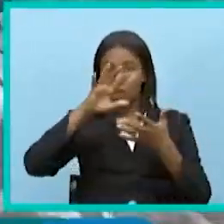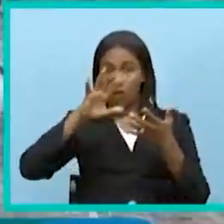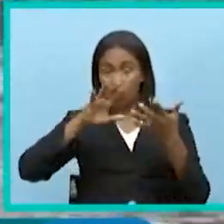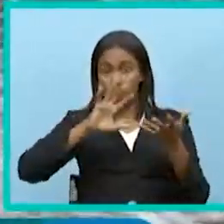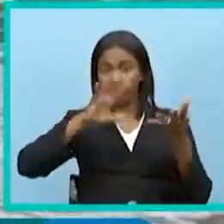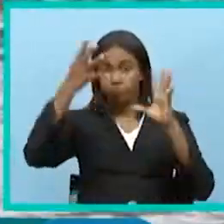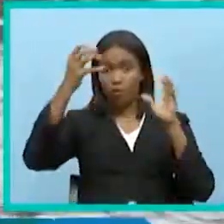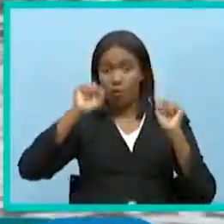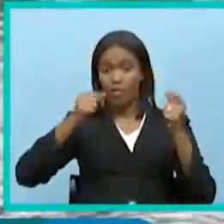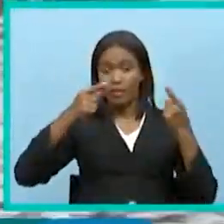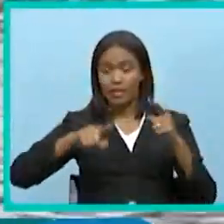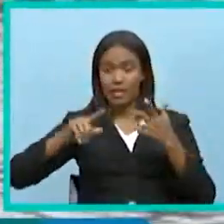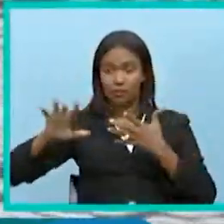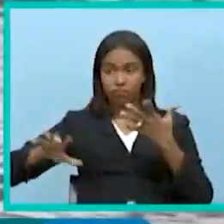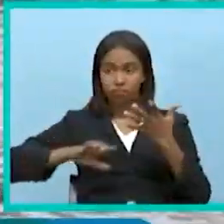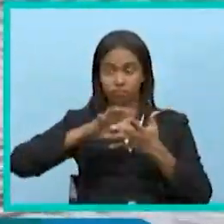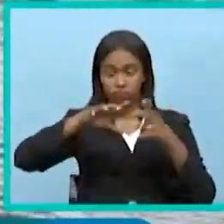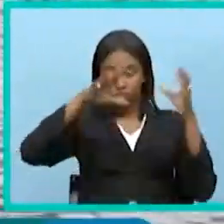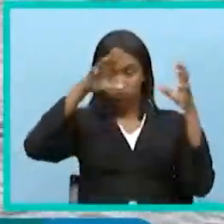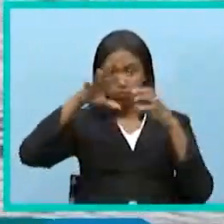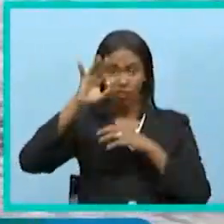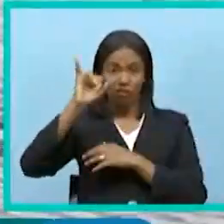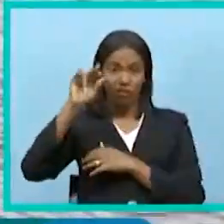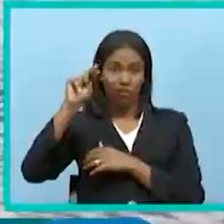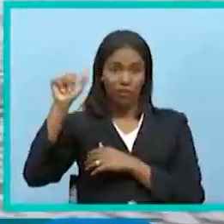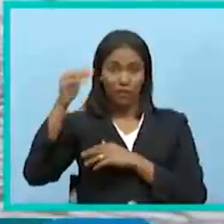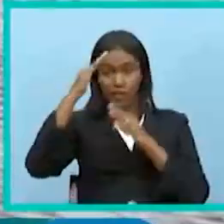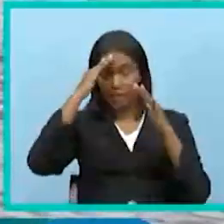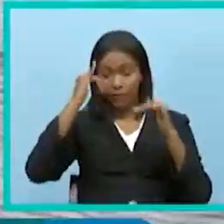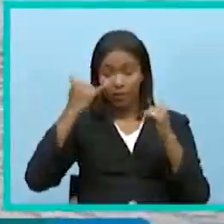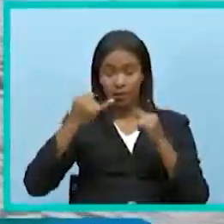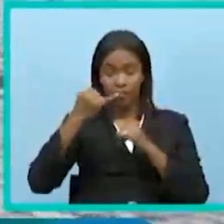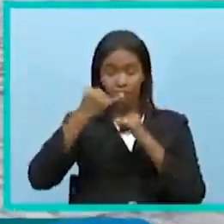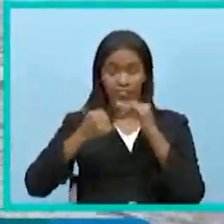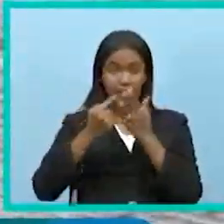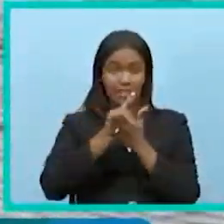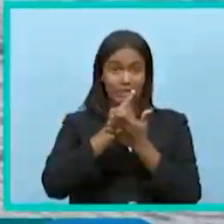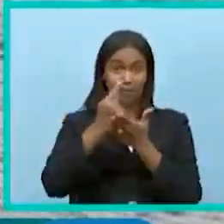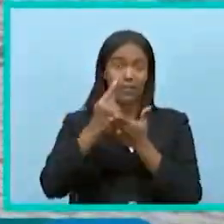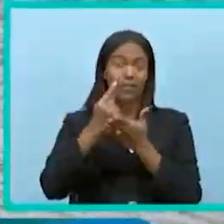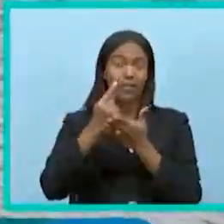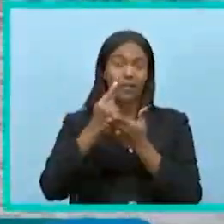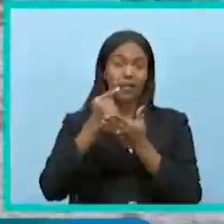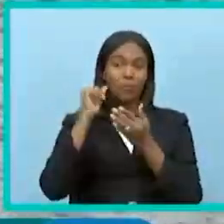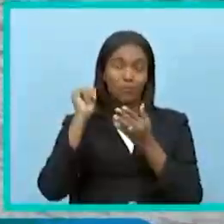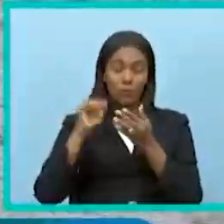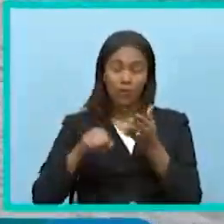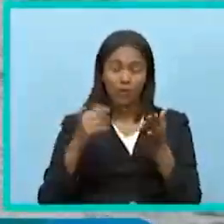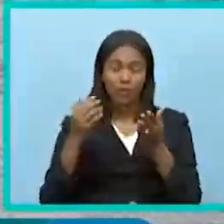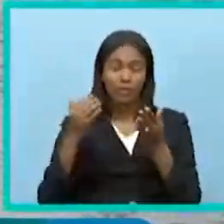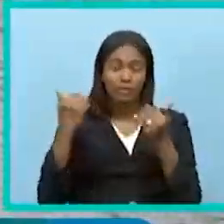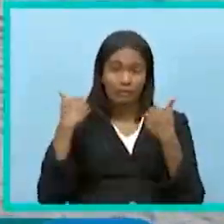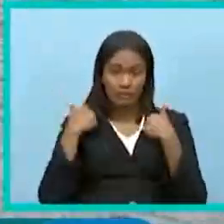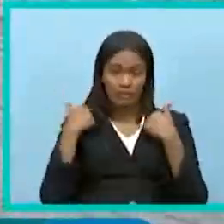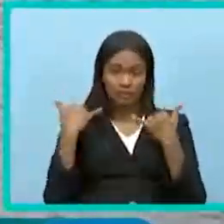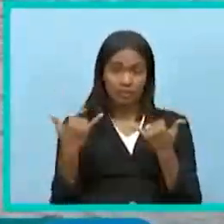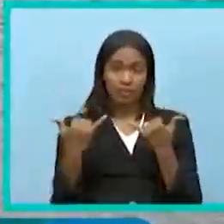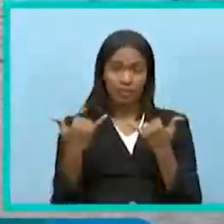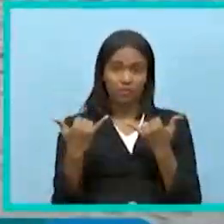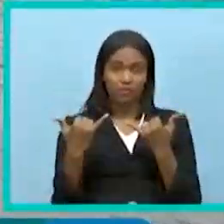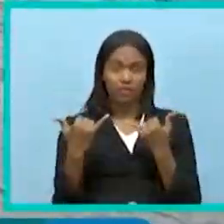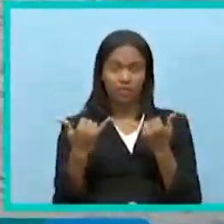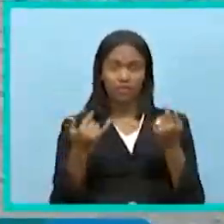tormenta tropical Fiona, que se espera que en este fin de semana pues toque cielo,